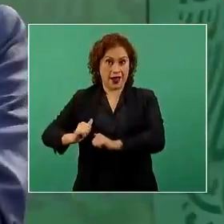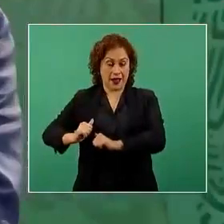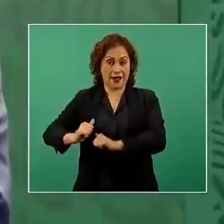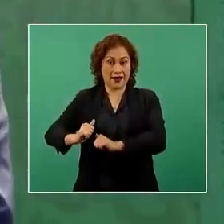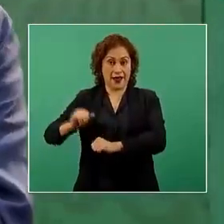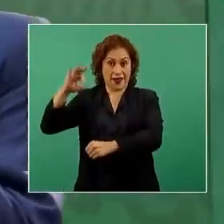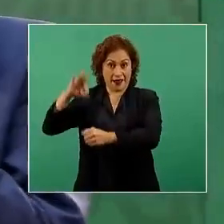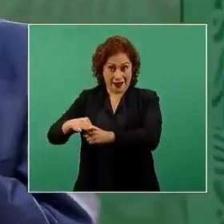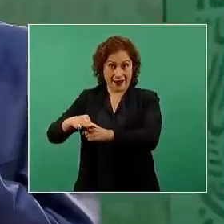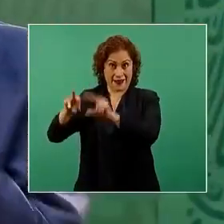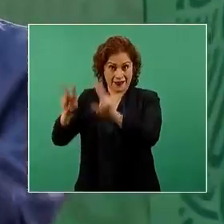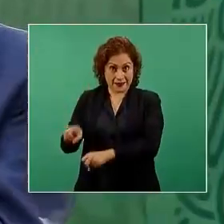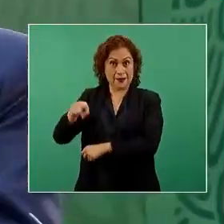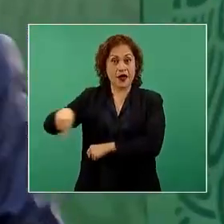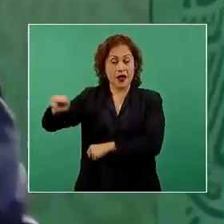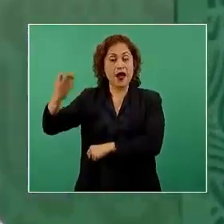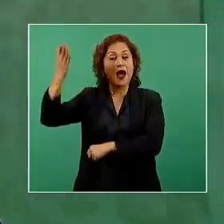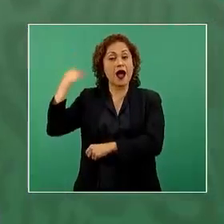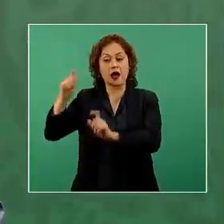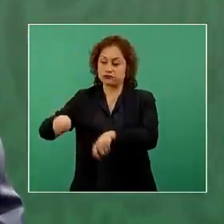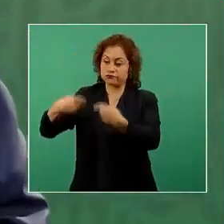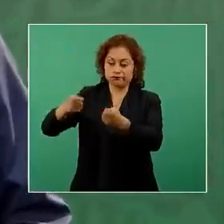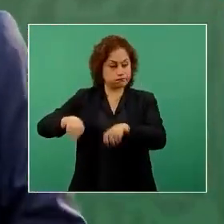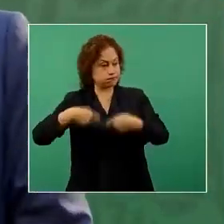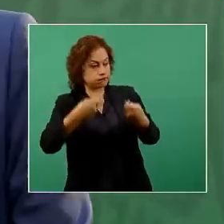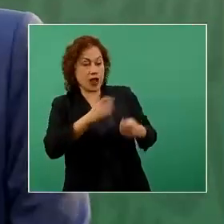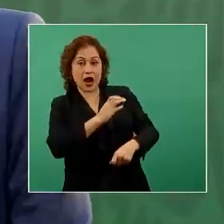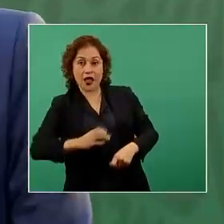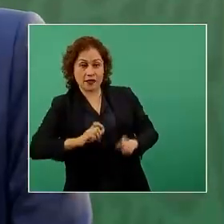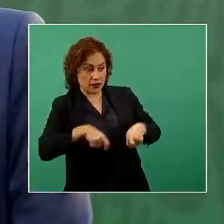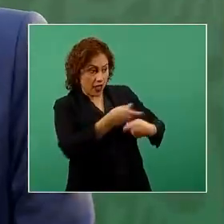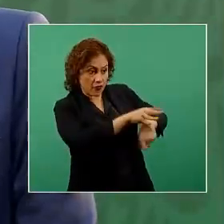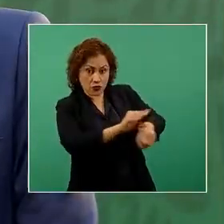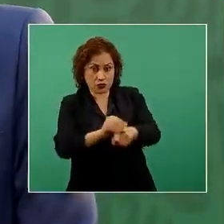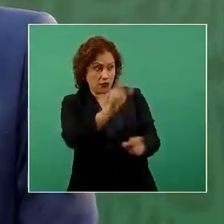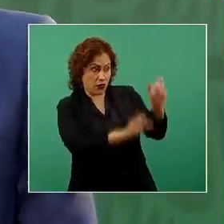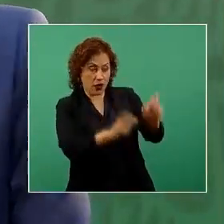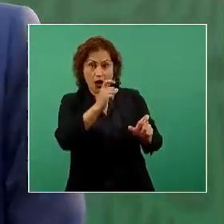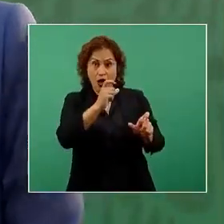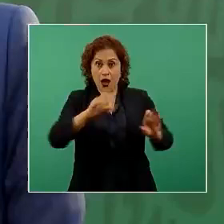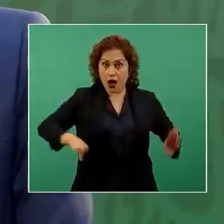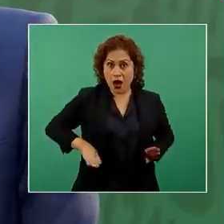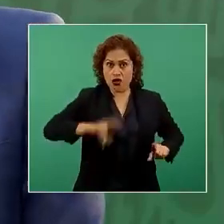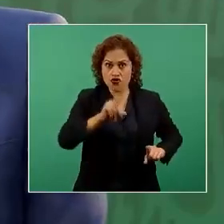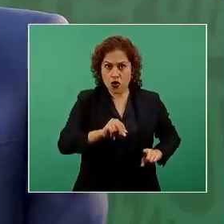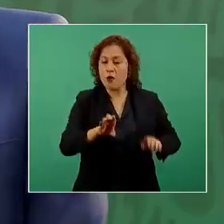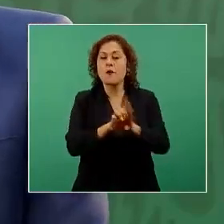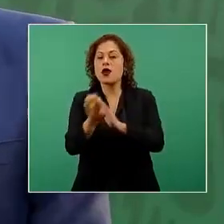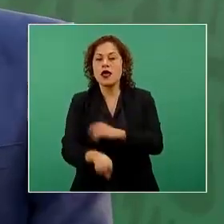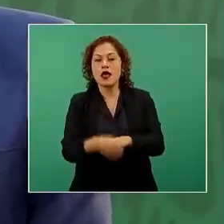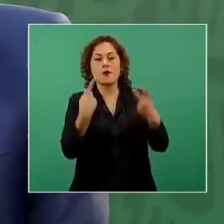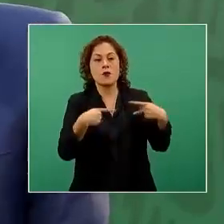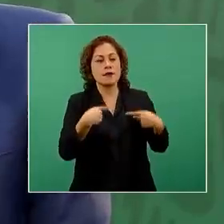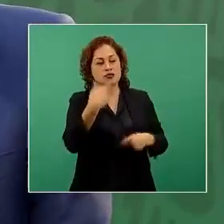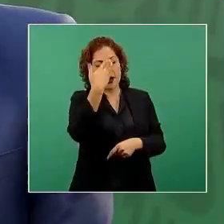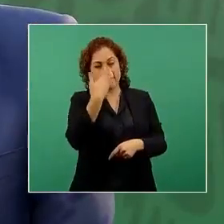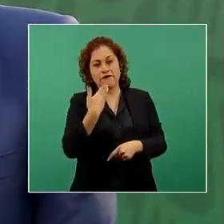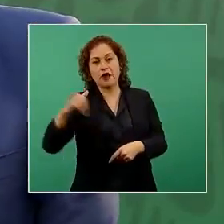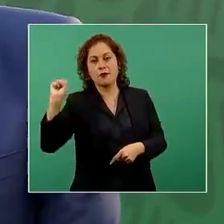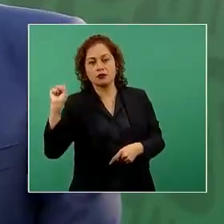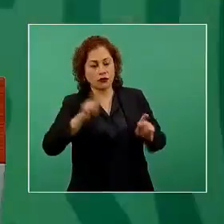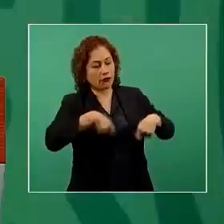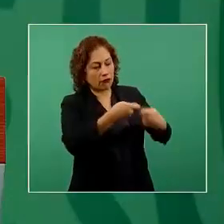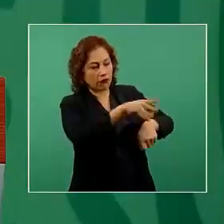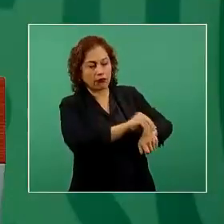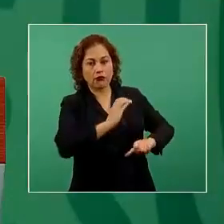entregaban candidaturas a quienes no reunían los requisitos. O sea, candidaturas de famosos, por consigna